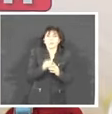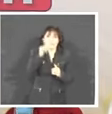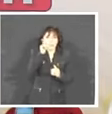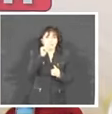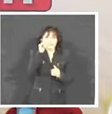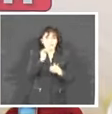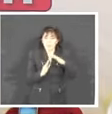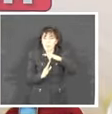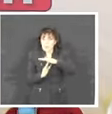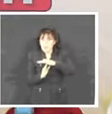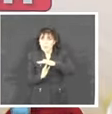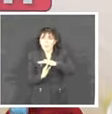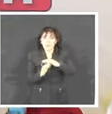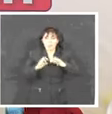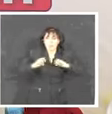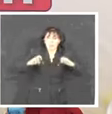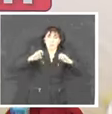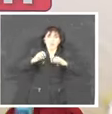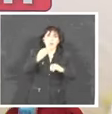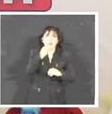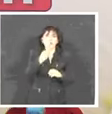mesa?